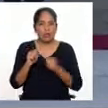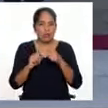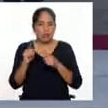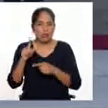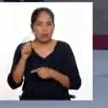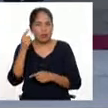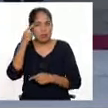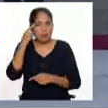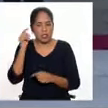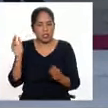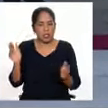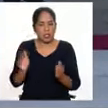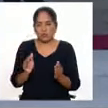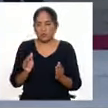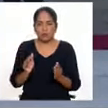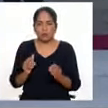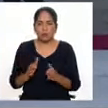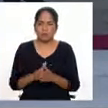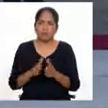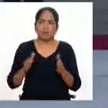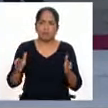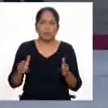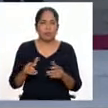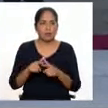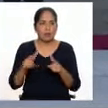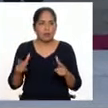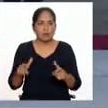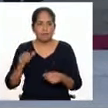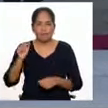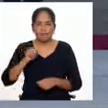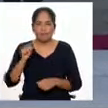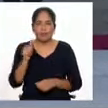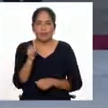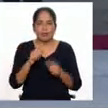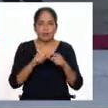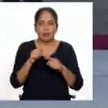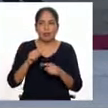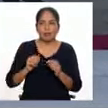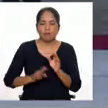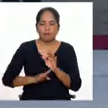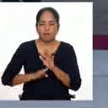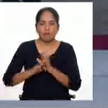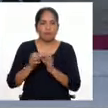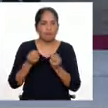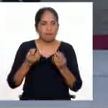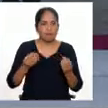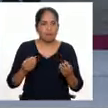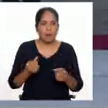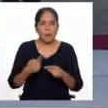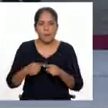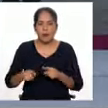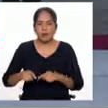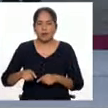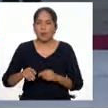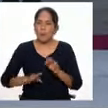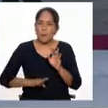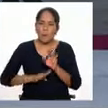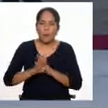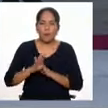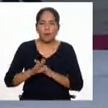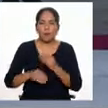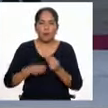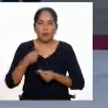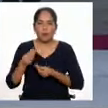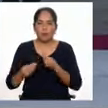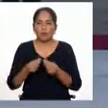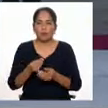chiquito, pero hemos venido a encontrar una ciudad. Claro que sí, Atalaya se está desarrollando muy bien. pero más se va a desarrollar el día